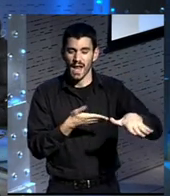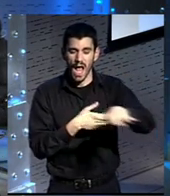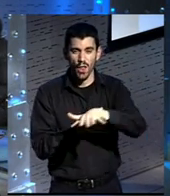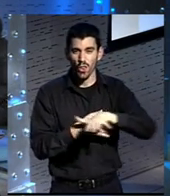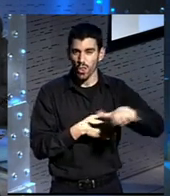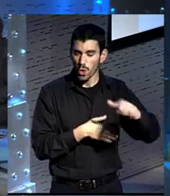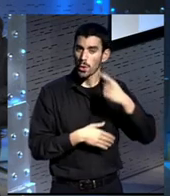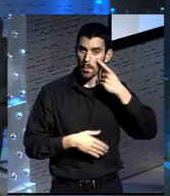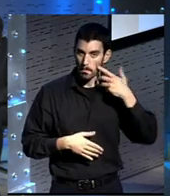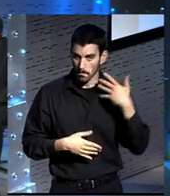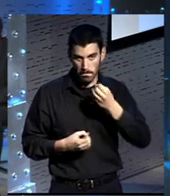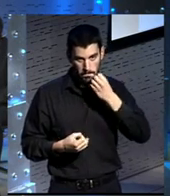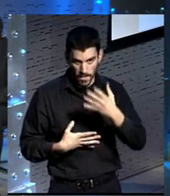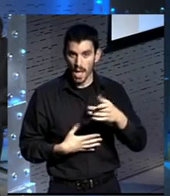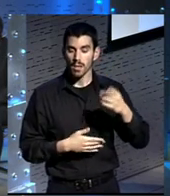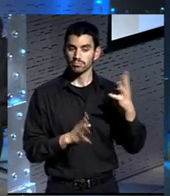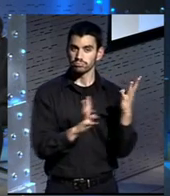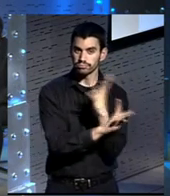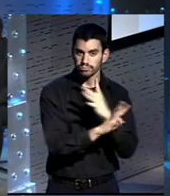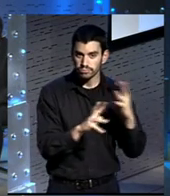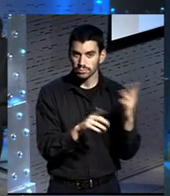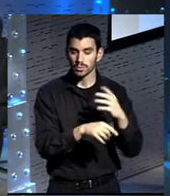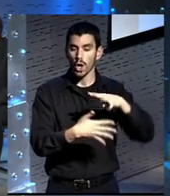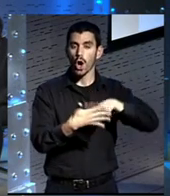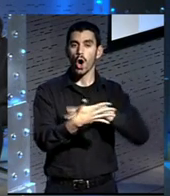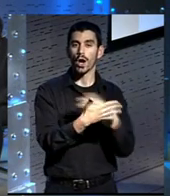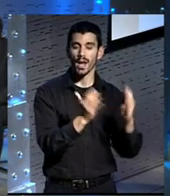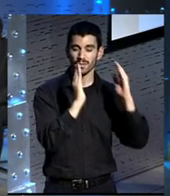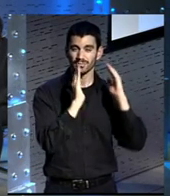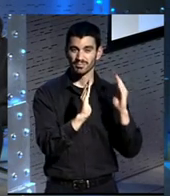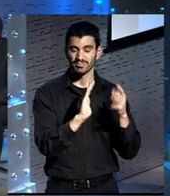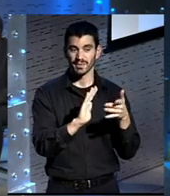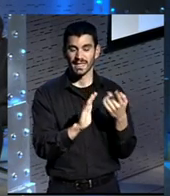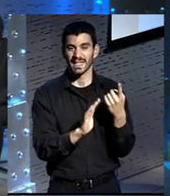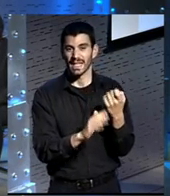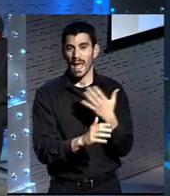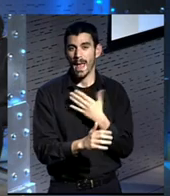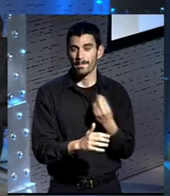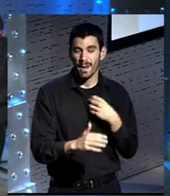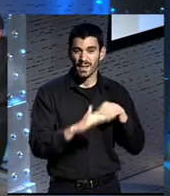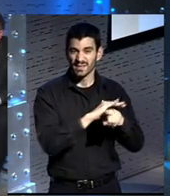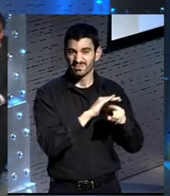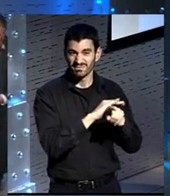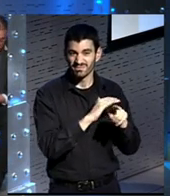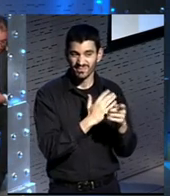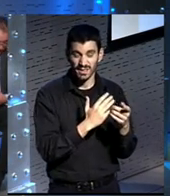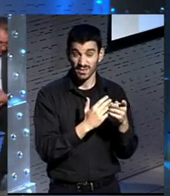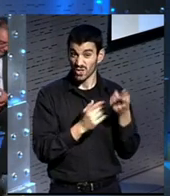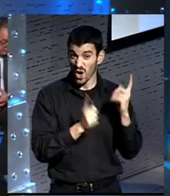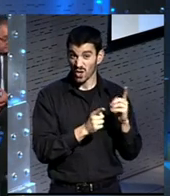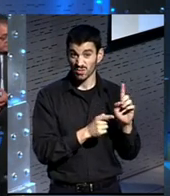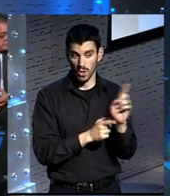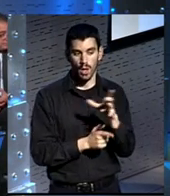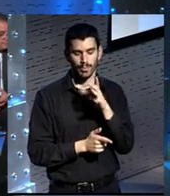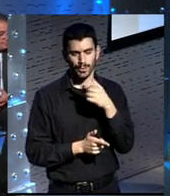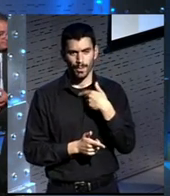apertura limitado, no puede estar ahí simplemente para resolver papeles que además a un cliente le restas conveniencia cuando le pides